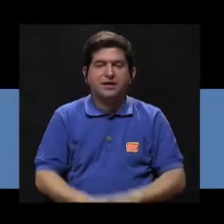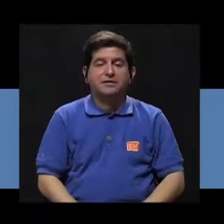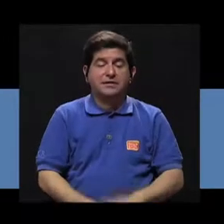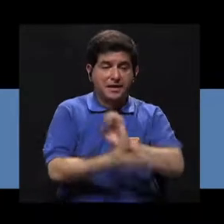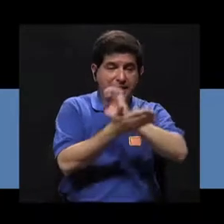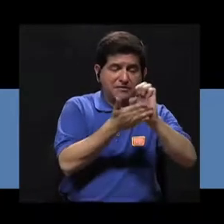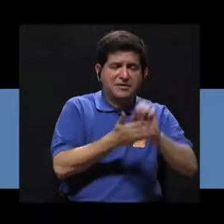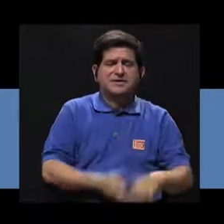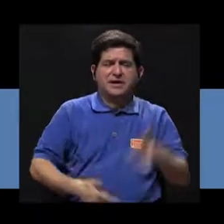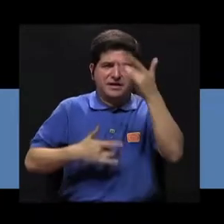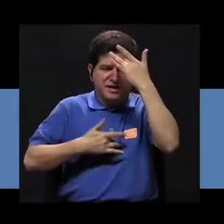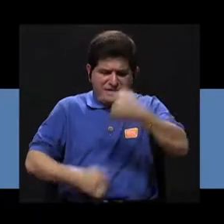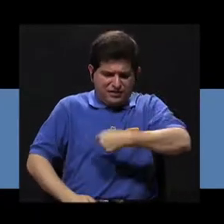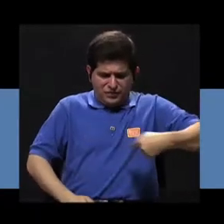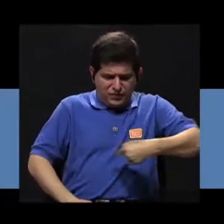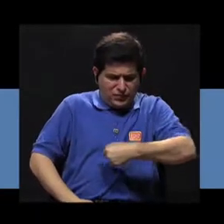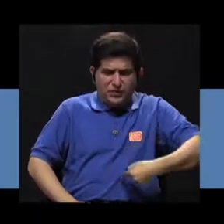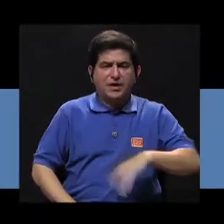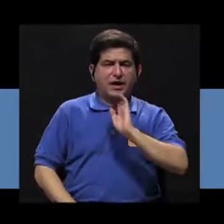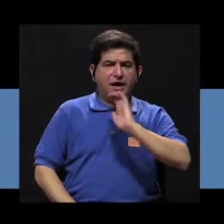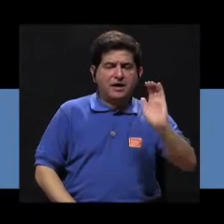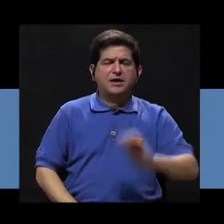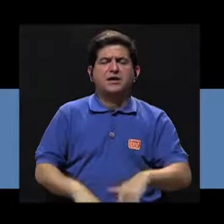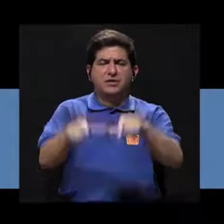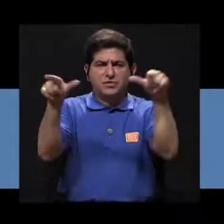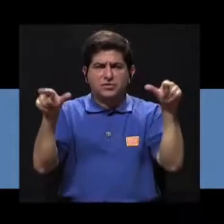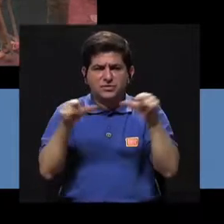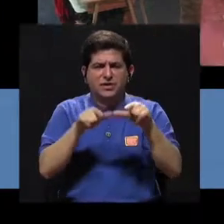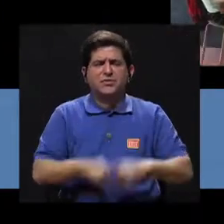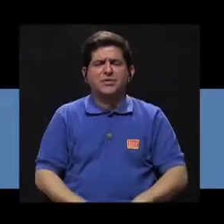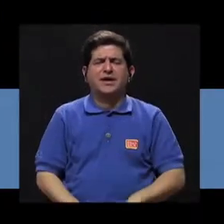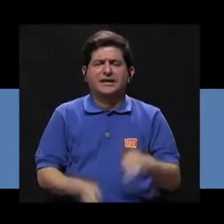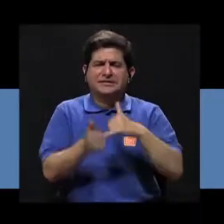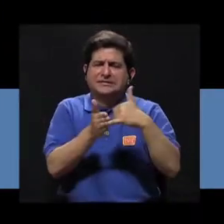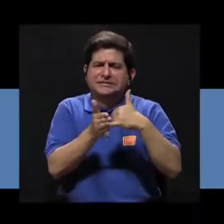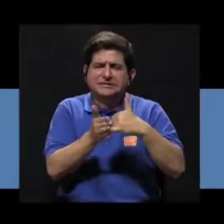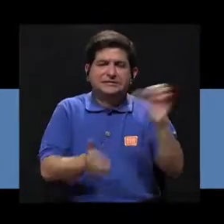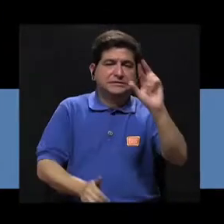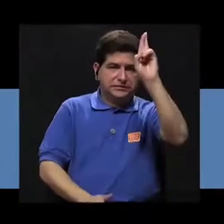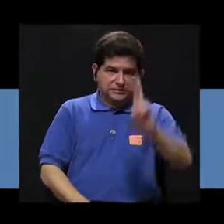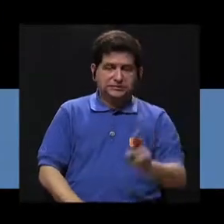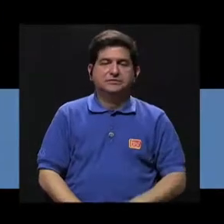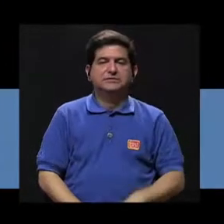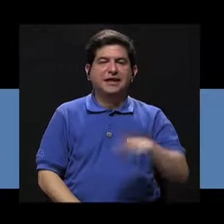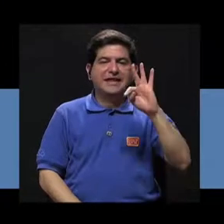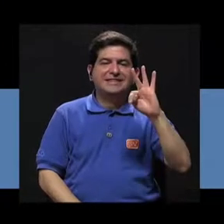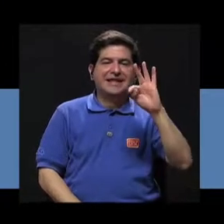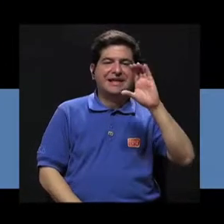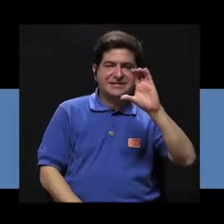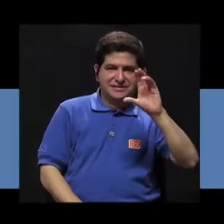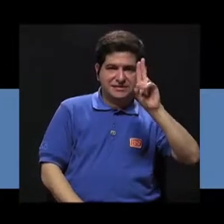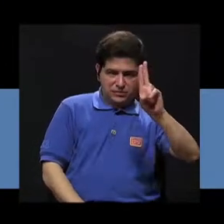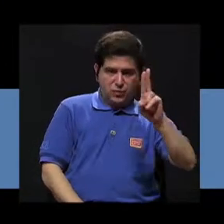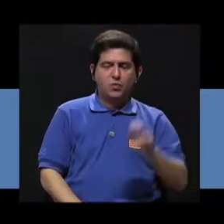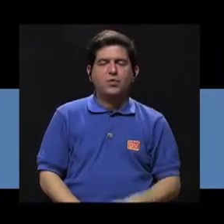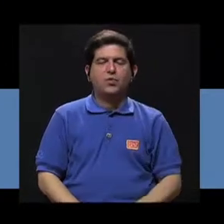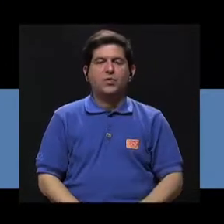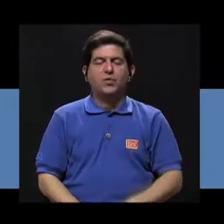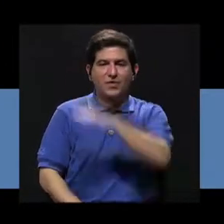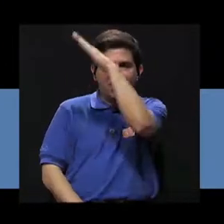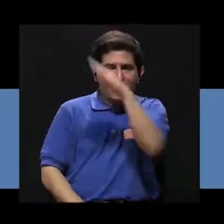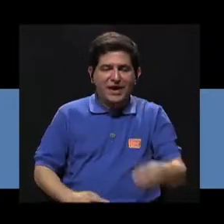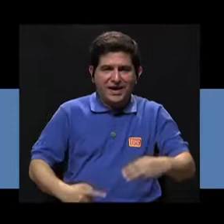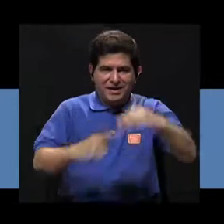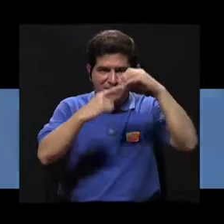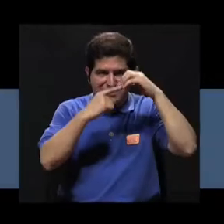Microbiología, Prevención de Parasitosis en Escolares de Zonas Vulnerables de Costa Rica. Bueno, el TCU tiene como un